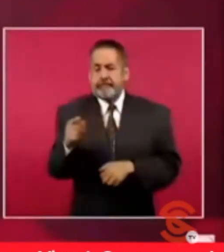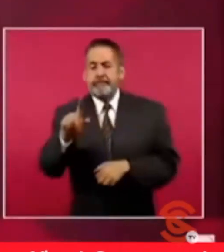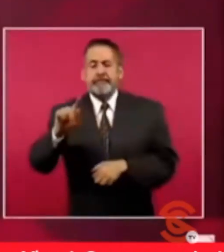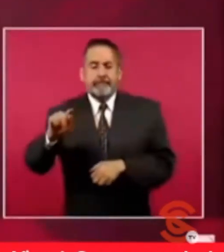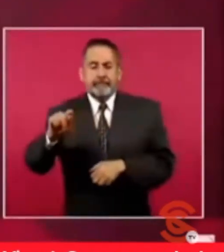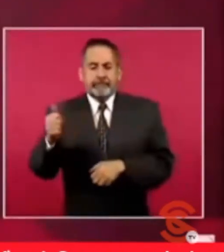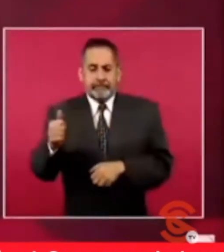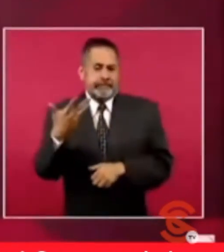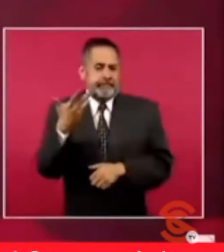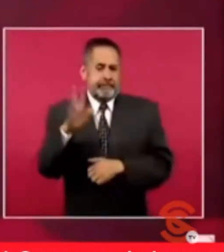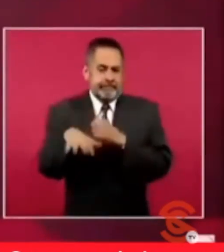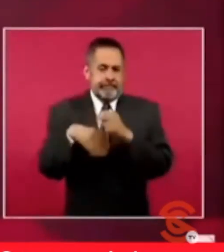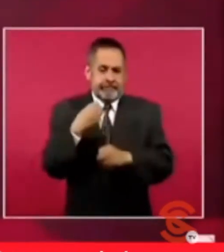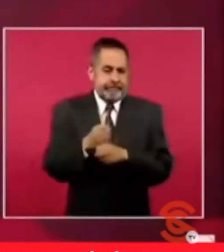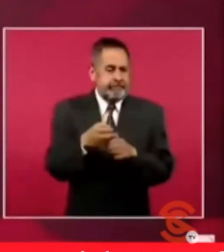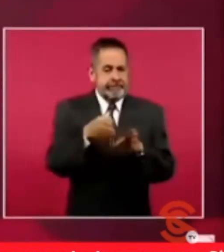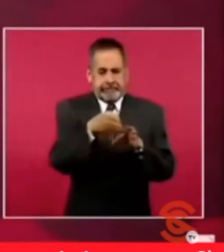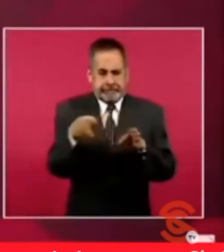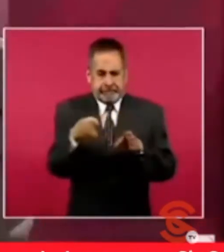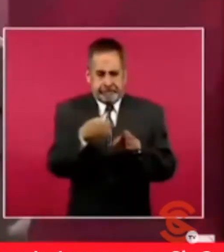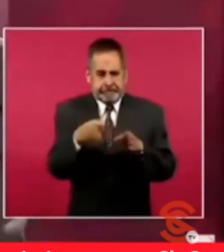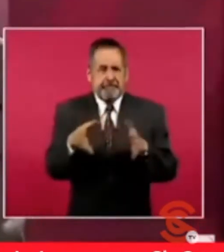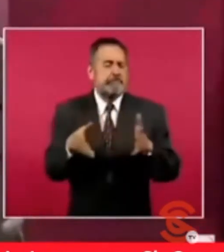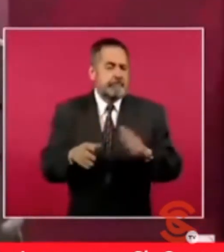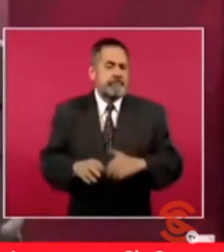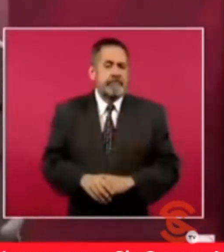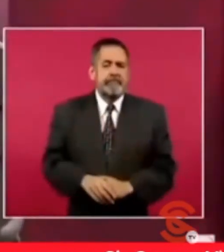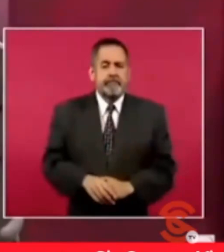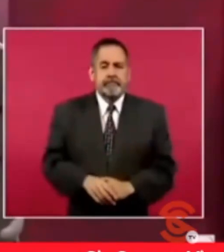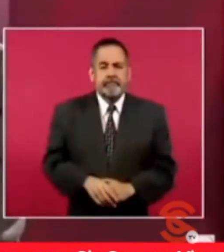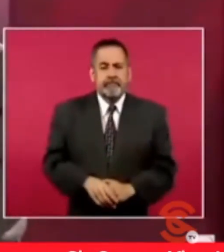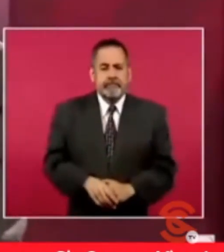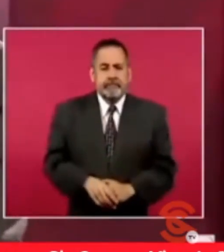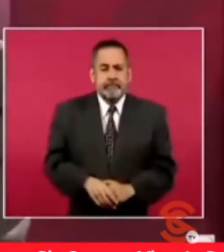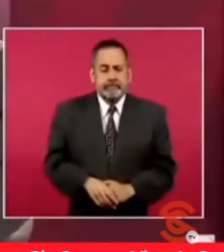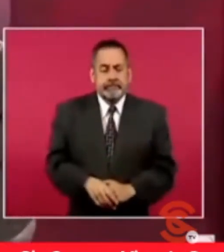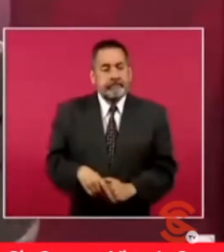1867 a 1876, 10 años.